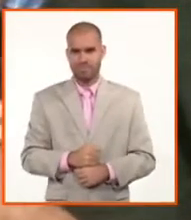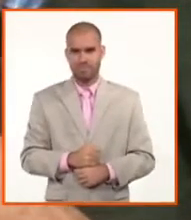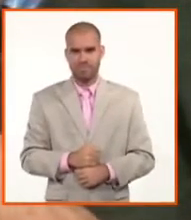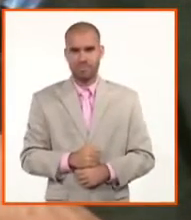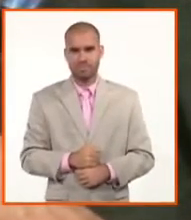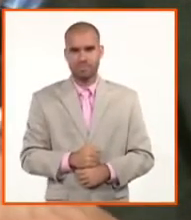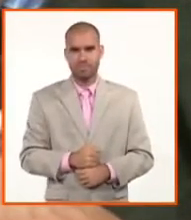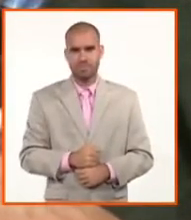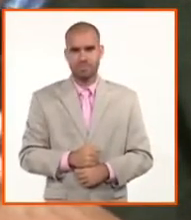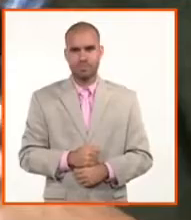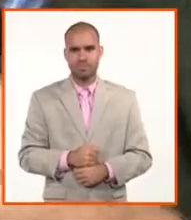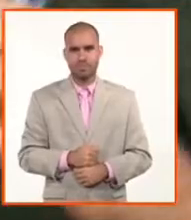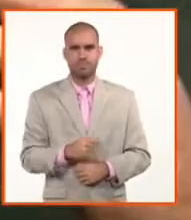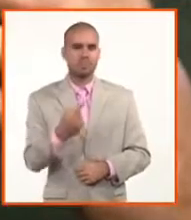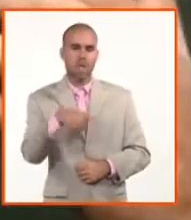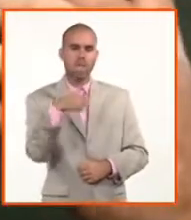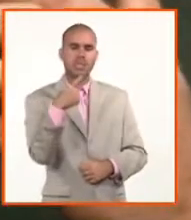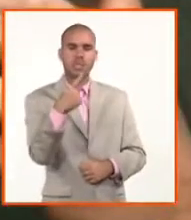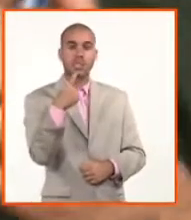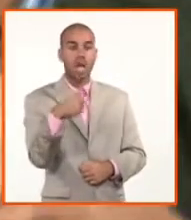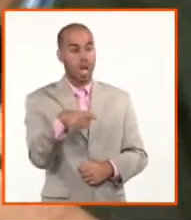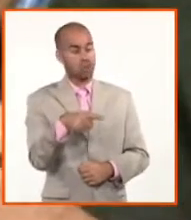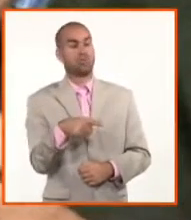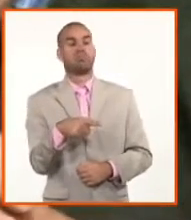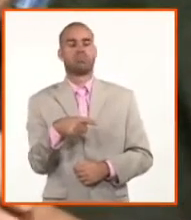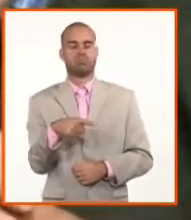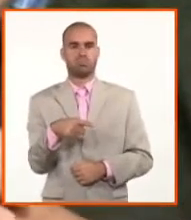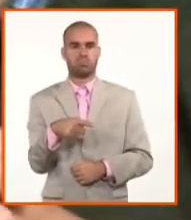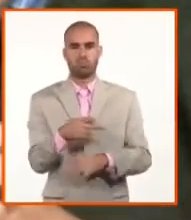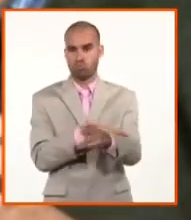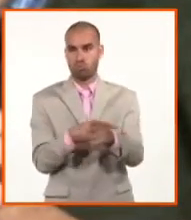eso es prácticamente un milagro histórico,